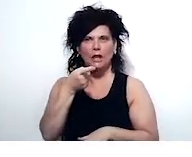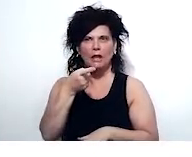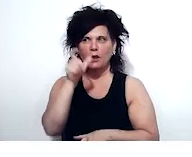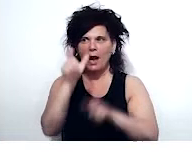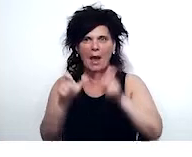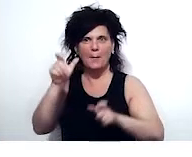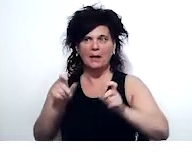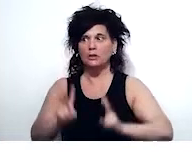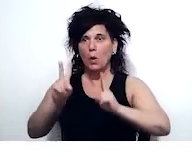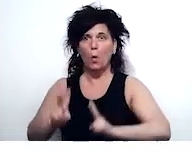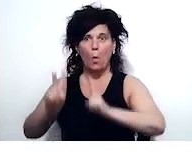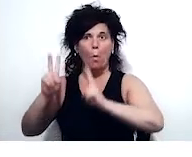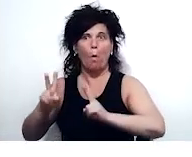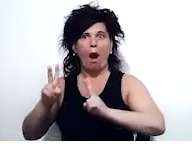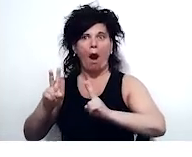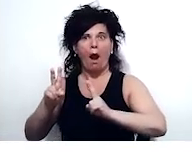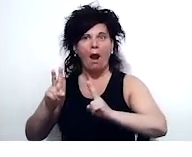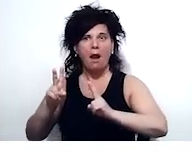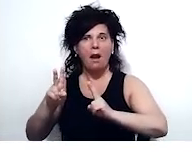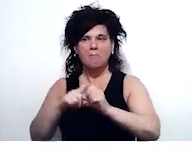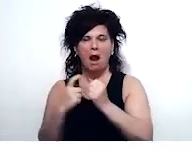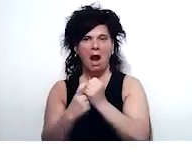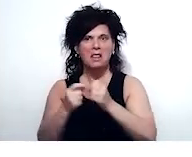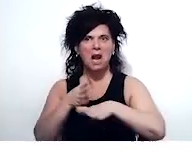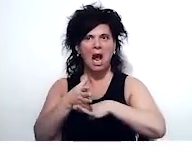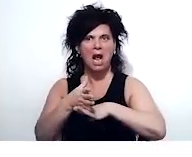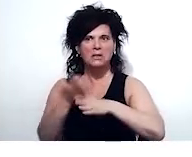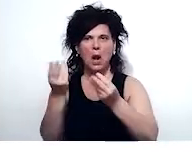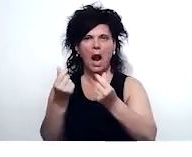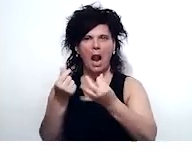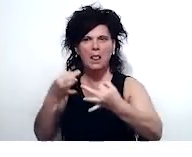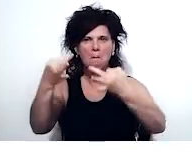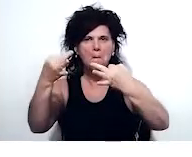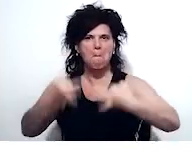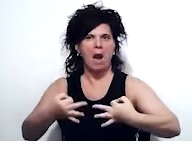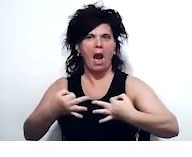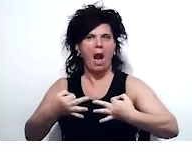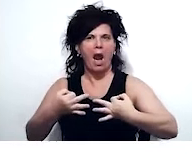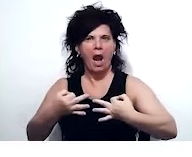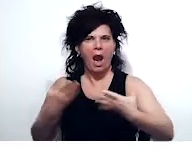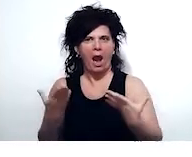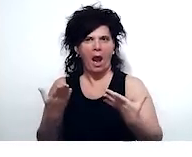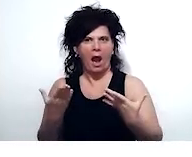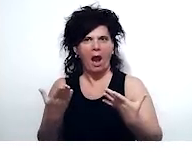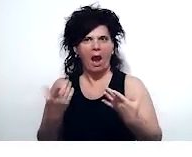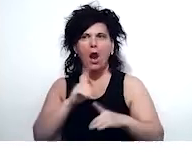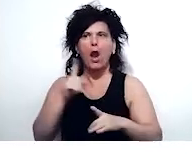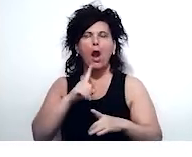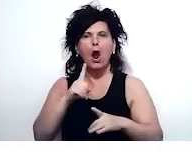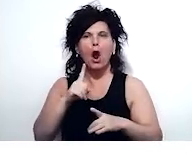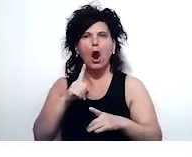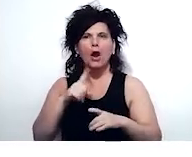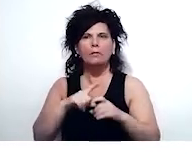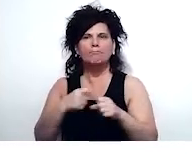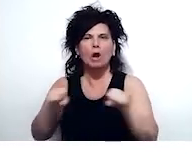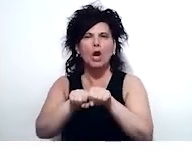sí tiene servicios de conectividad significativa. ¿Qué significa significativa? Que realmente me sirve. No es que tengo conectividad y después me